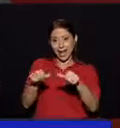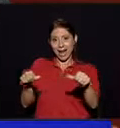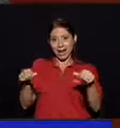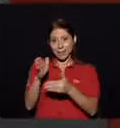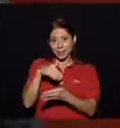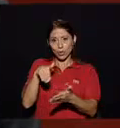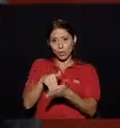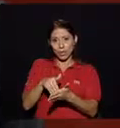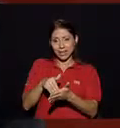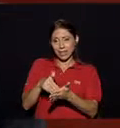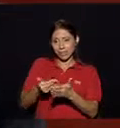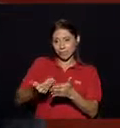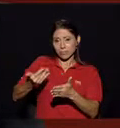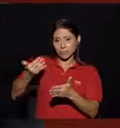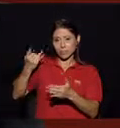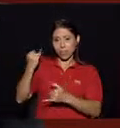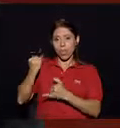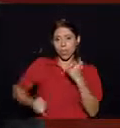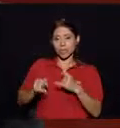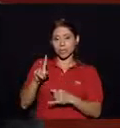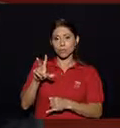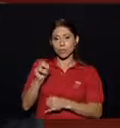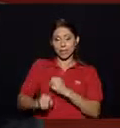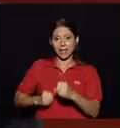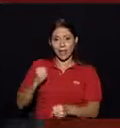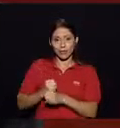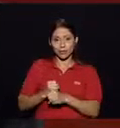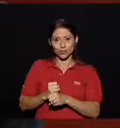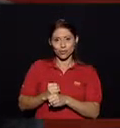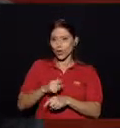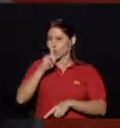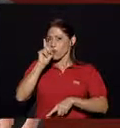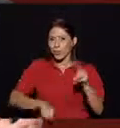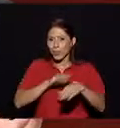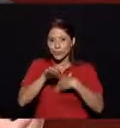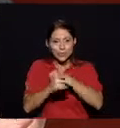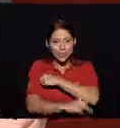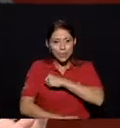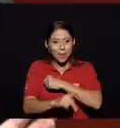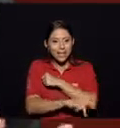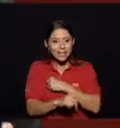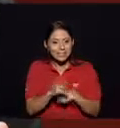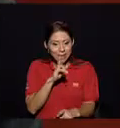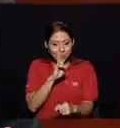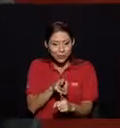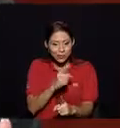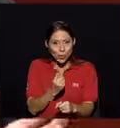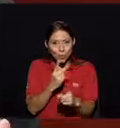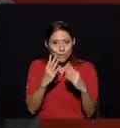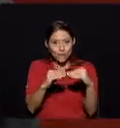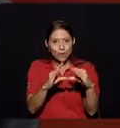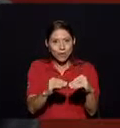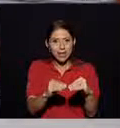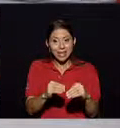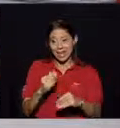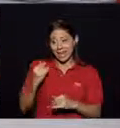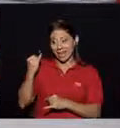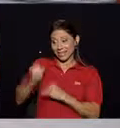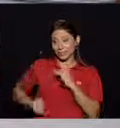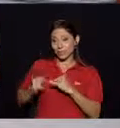no podíamos hacer un análisis de todo el país en un solo informe. Y la principal conclusión es que en estas 3